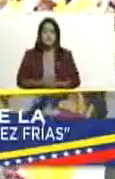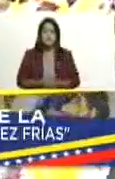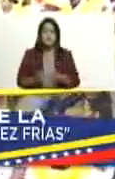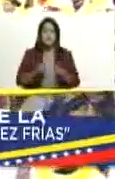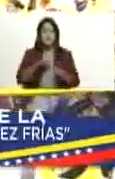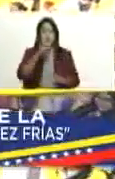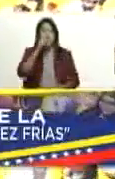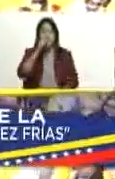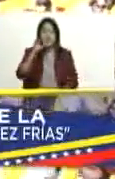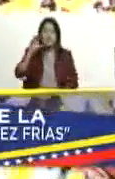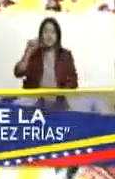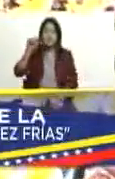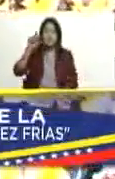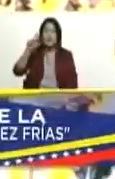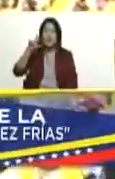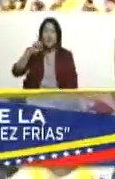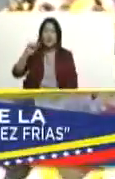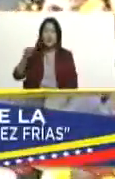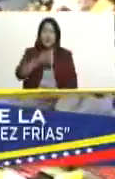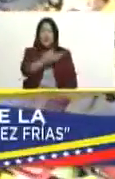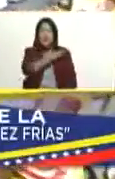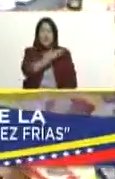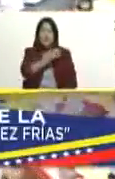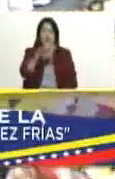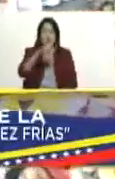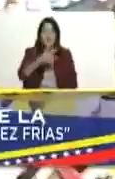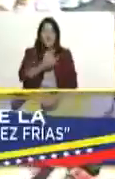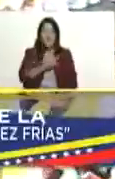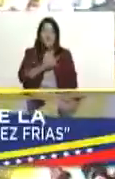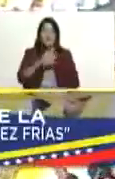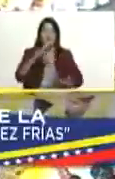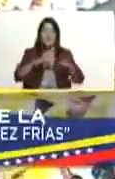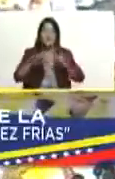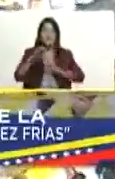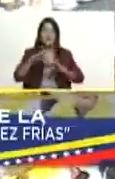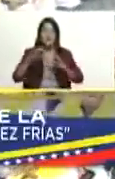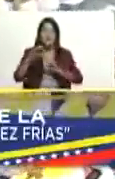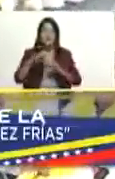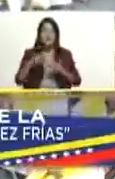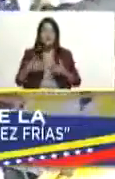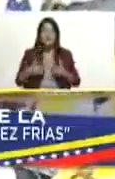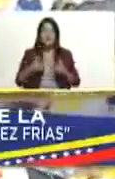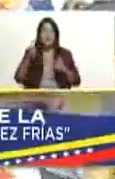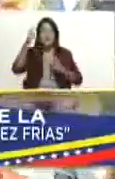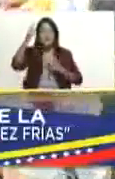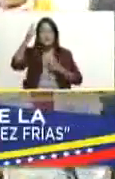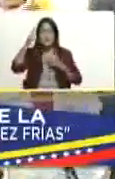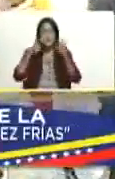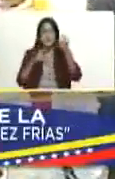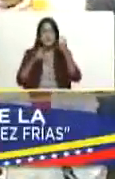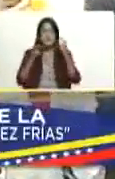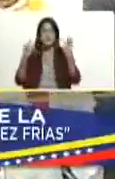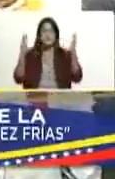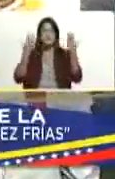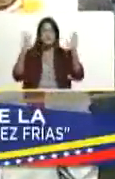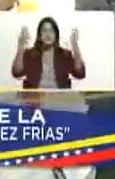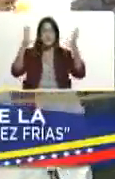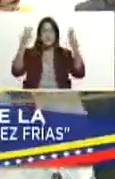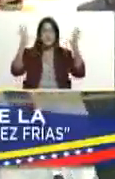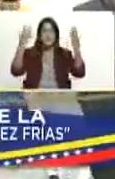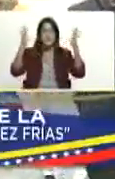Carlos Alvarado, rector de la Universidad de las Ciencias de la Salud, Hugo Chávez Frías.